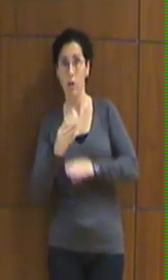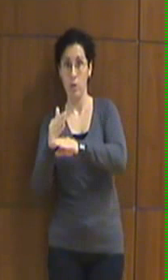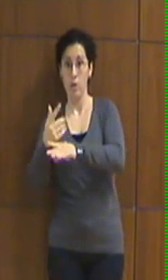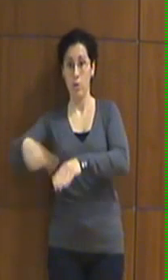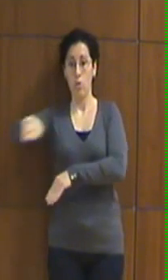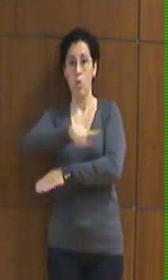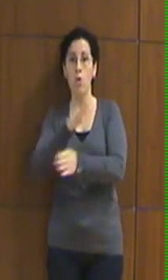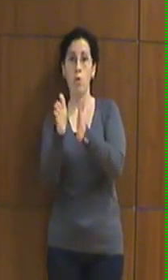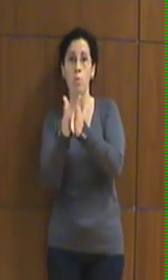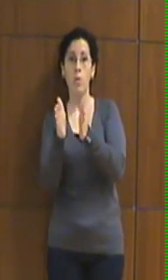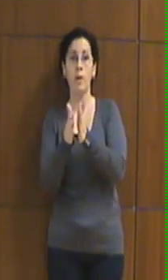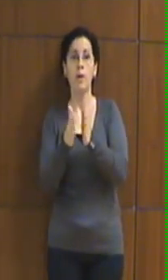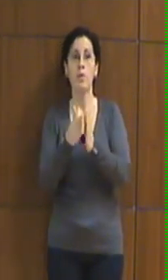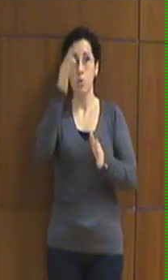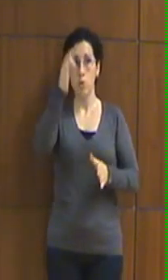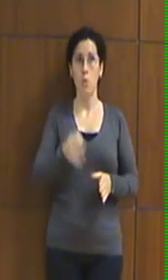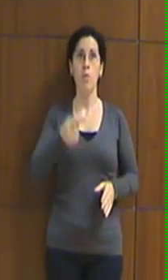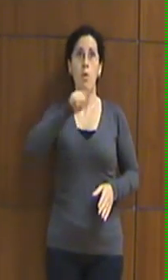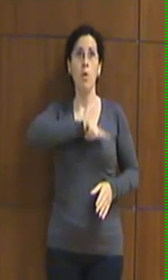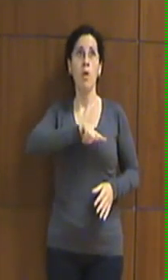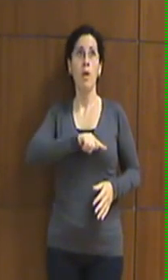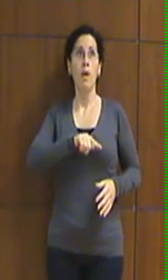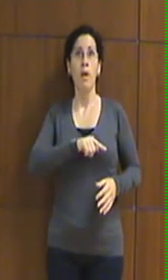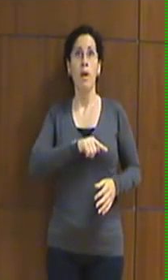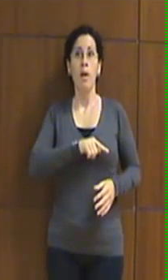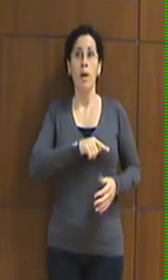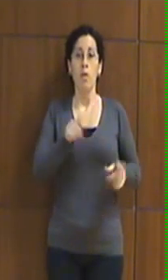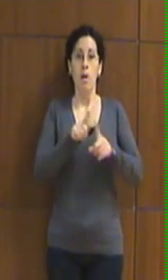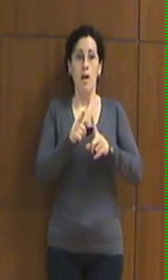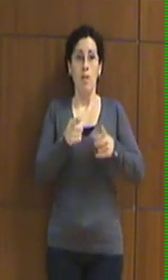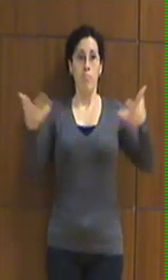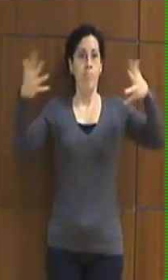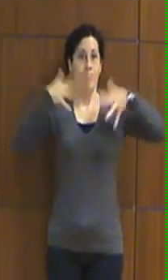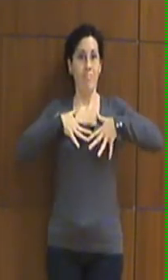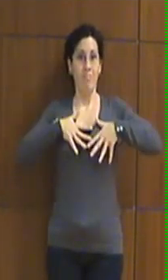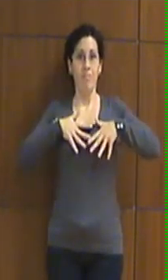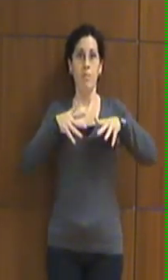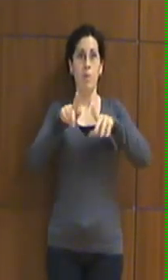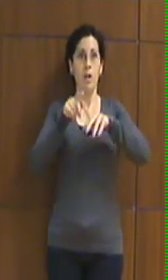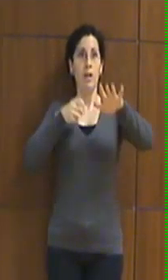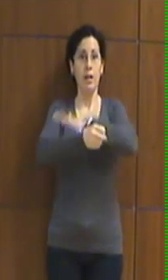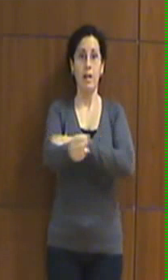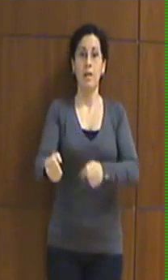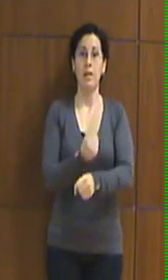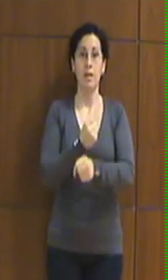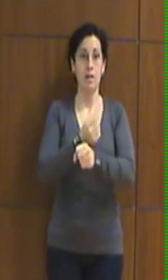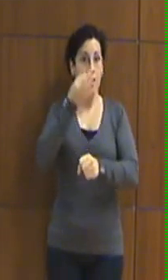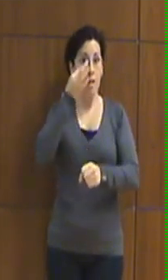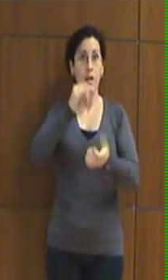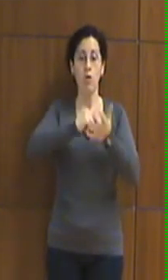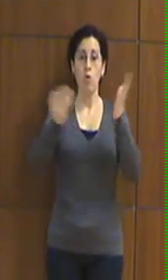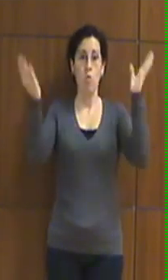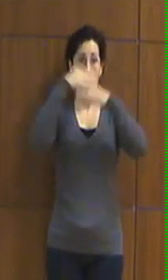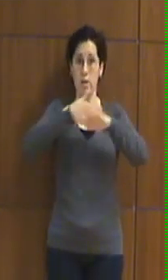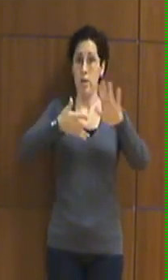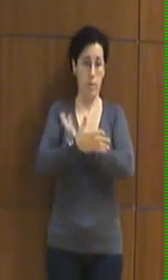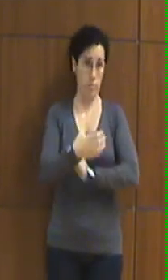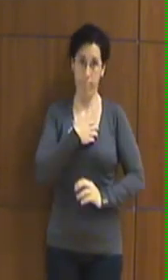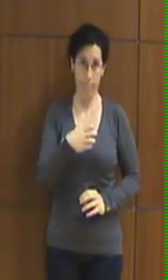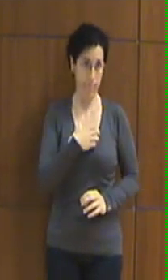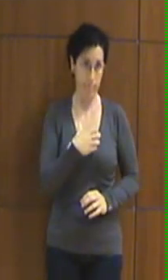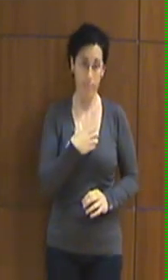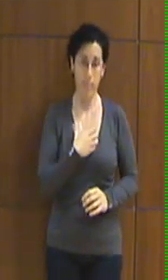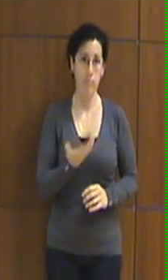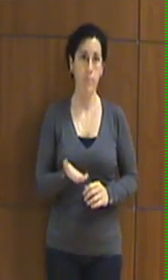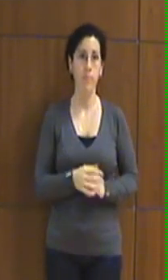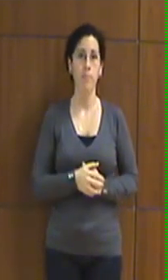no podrían estar integrados en un trabajo como el nuestro si no existiesen las nuevas tecnologías. Las nuevas tecnologías,